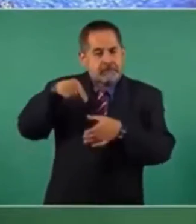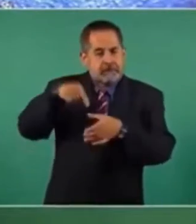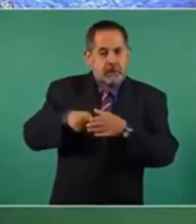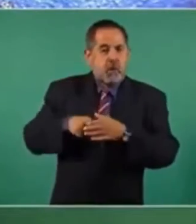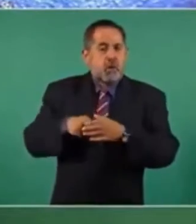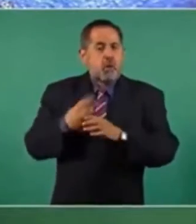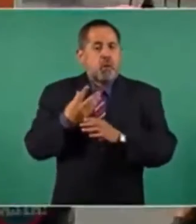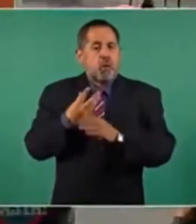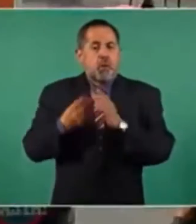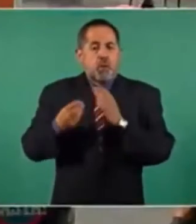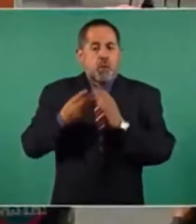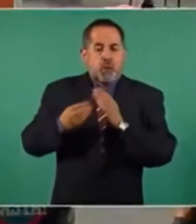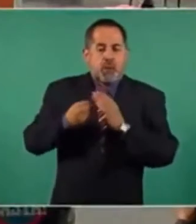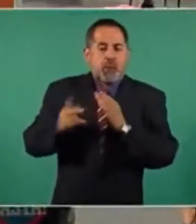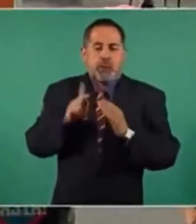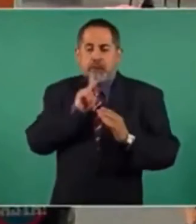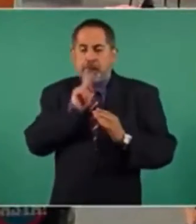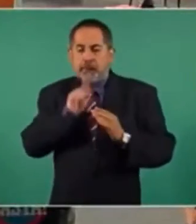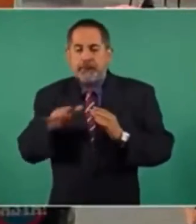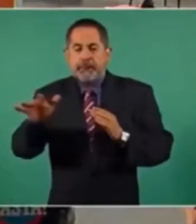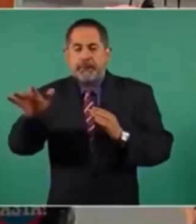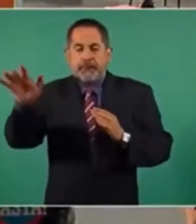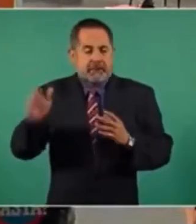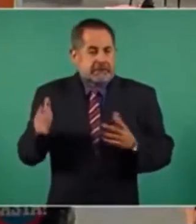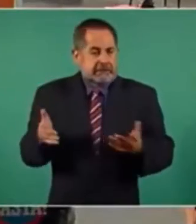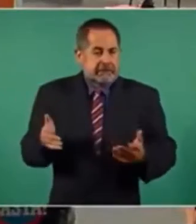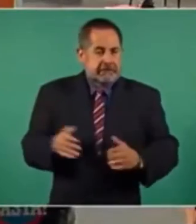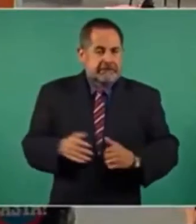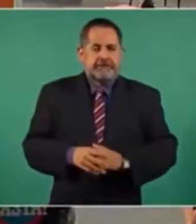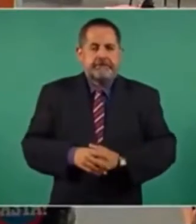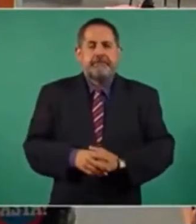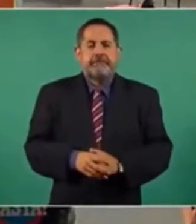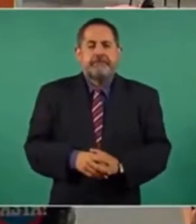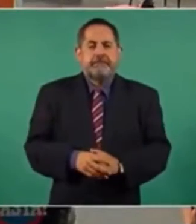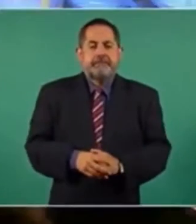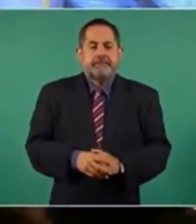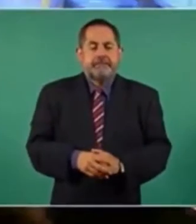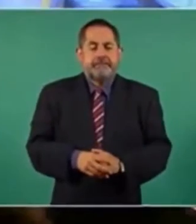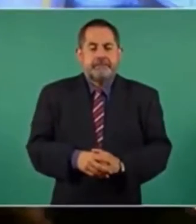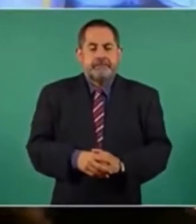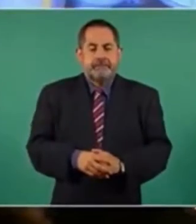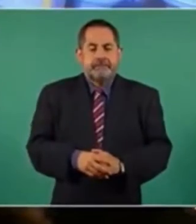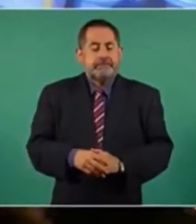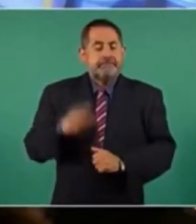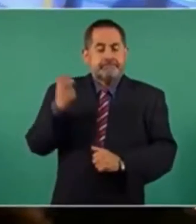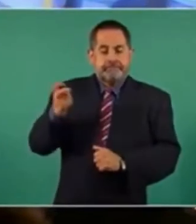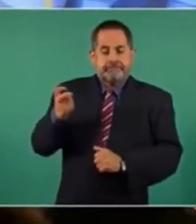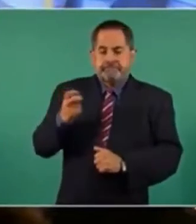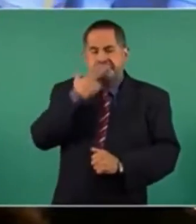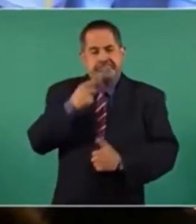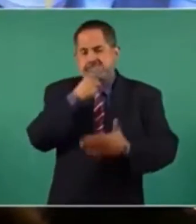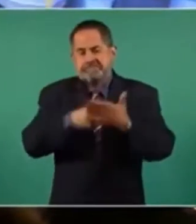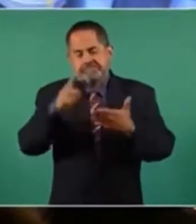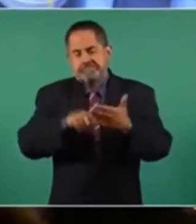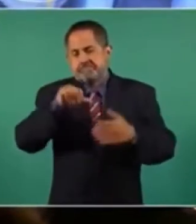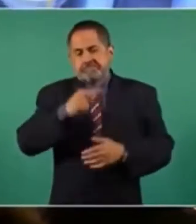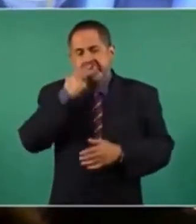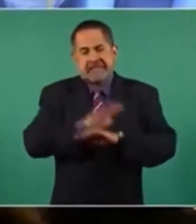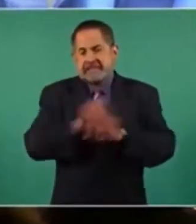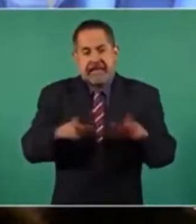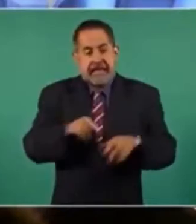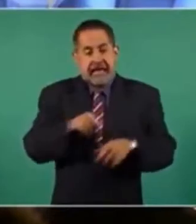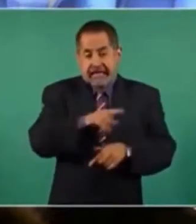agujero. La que sigue, por favor. O mejor dicho, continuamos. Aquí están los cilindros que no pasaron la prueba. Estos